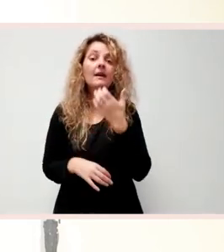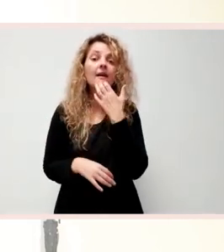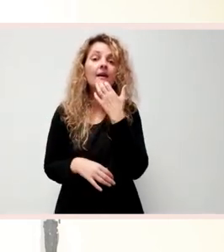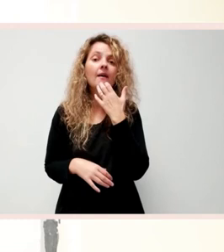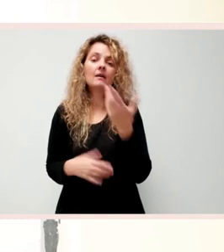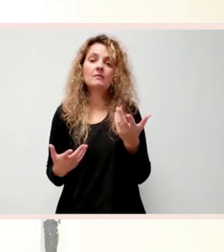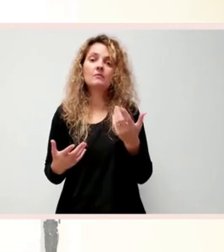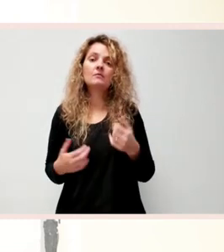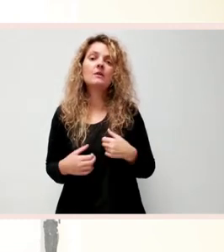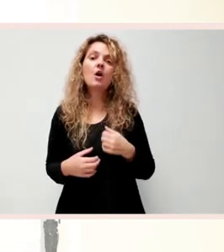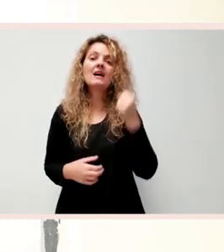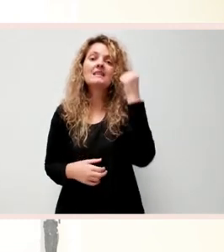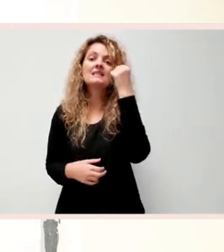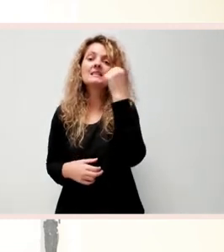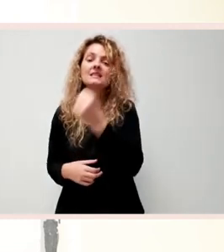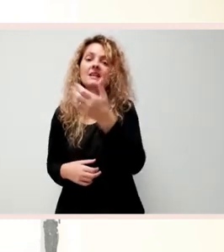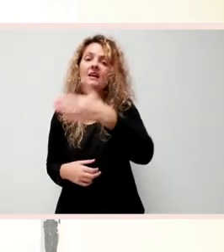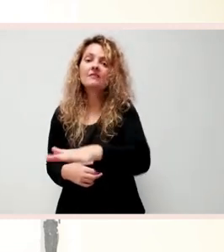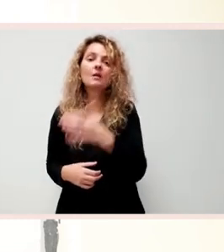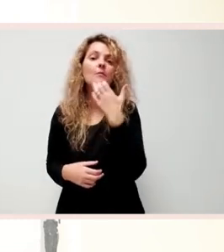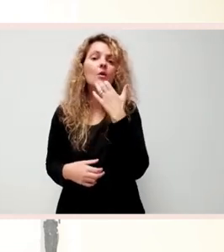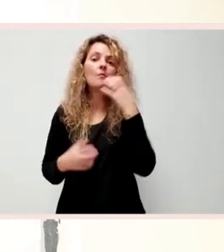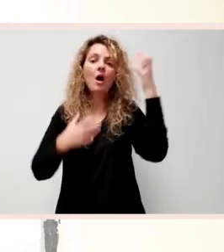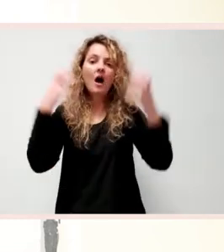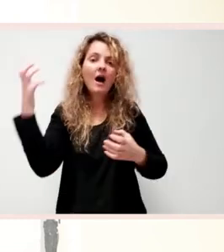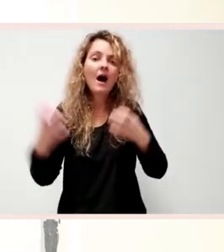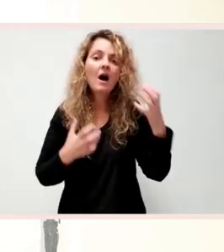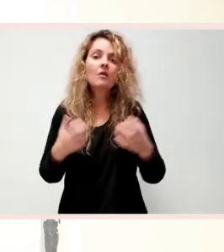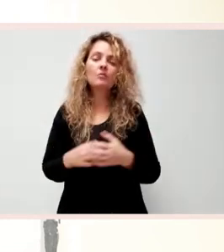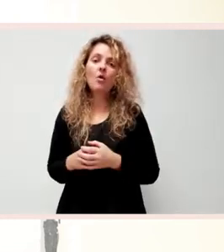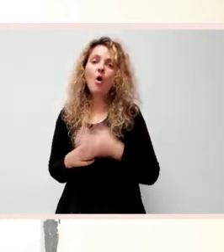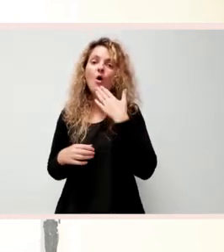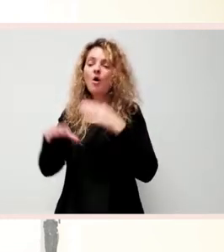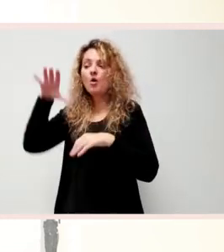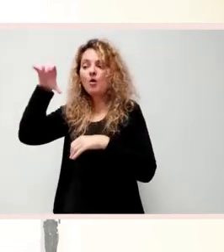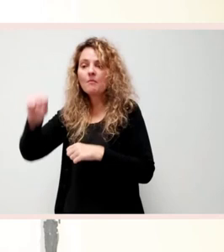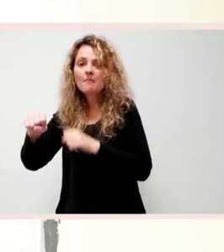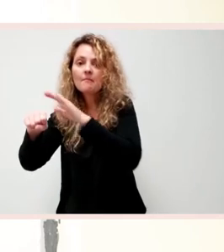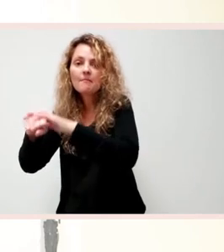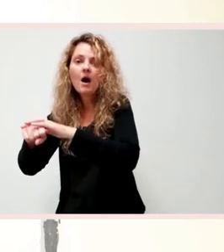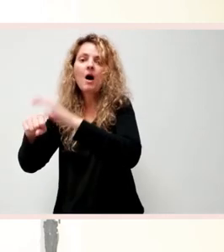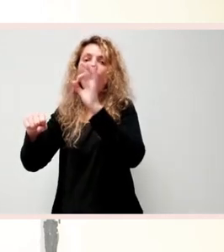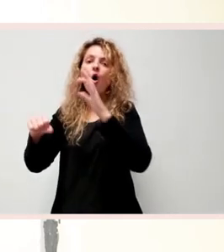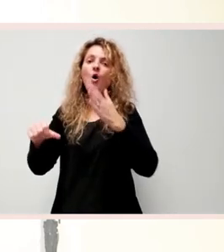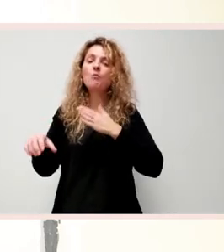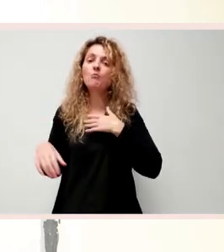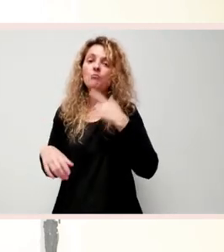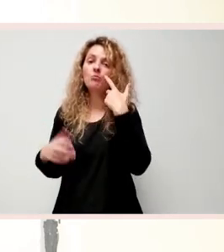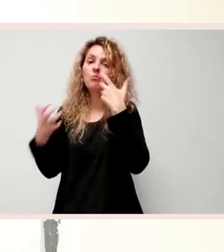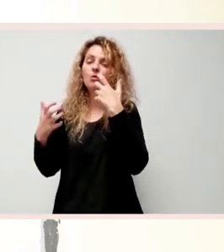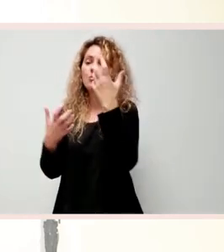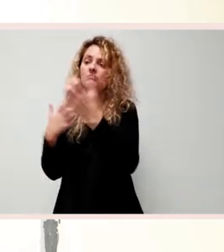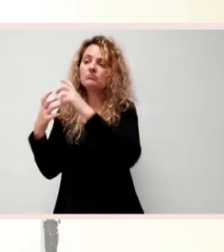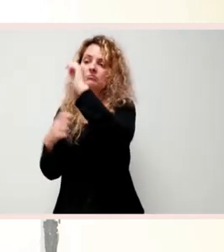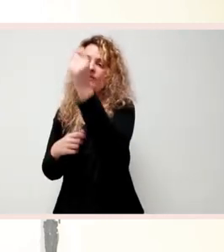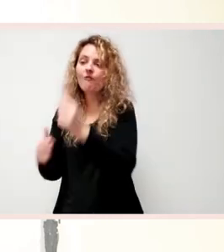Esos elementos que serían os que se iban a sacrificar, que serían os animais, tanto sexa na parte do prótomo ou como no propio animal